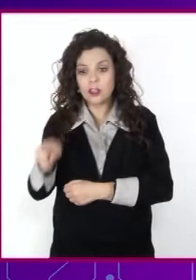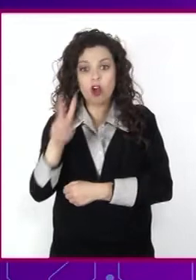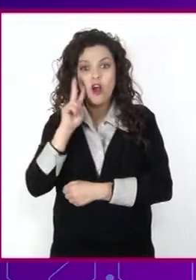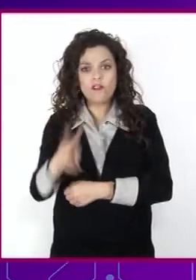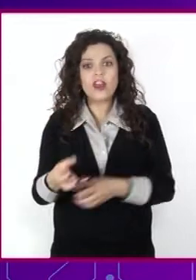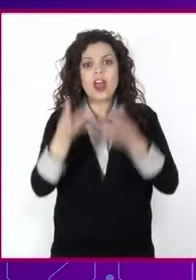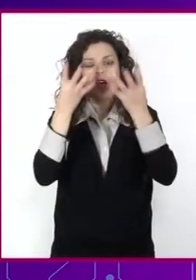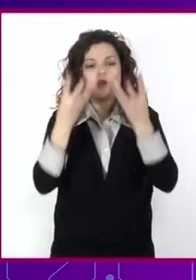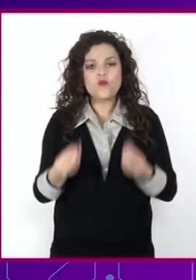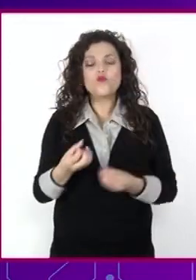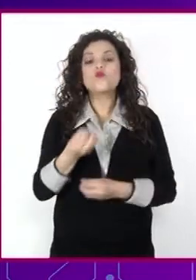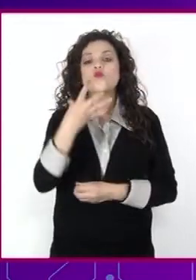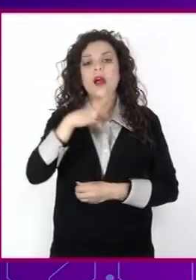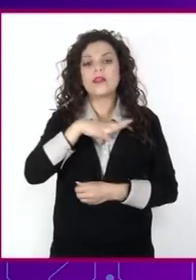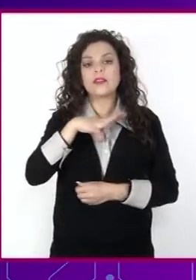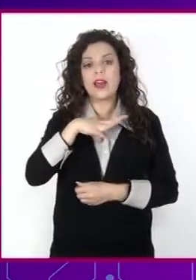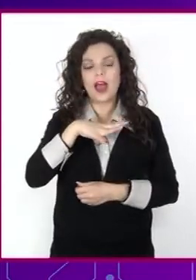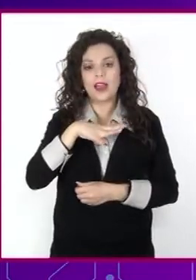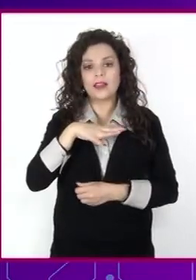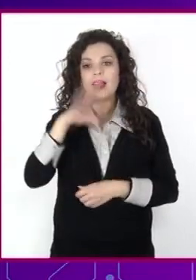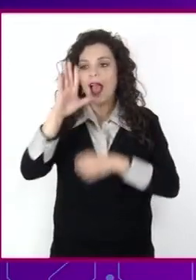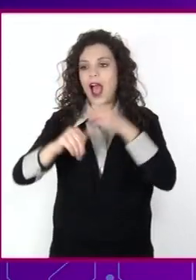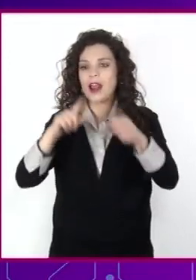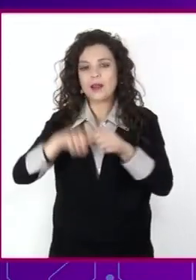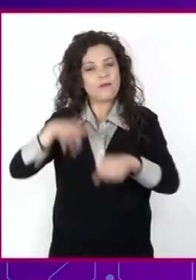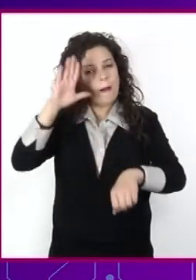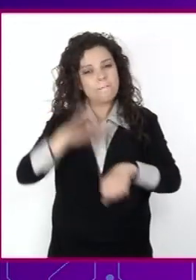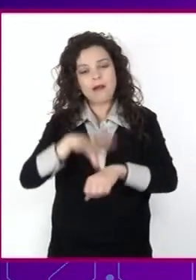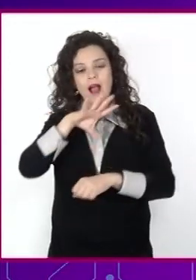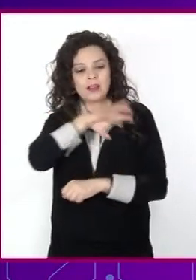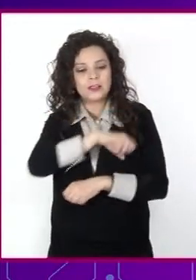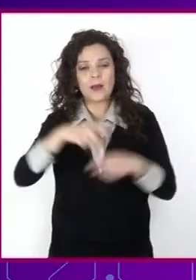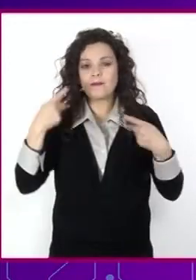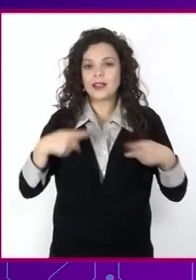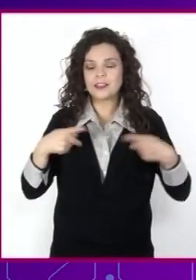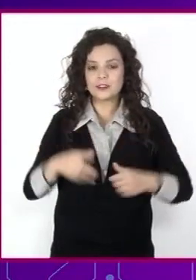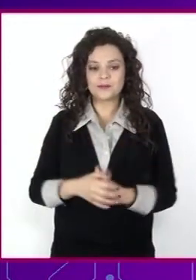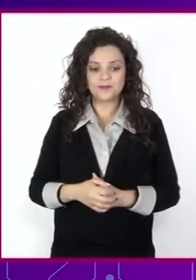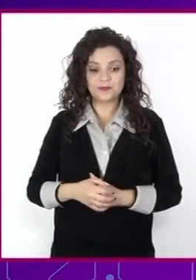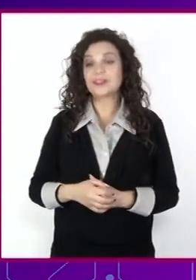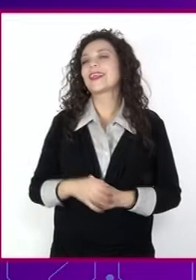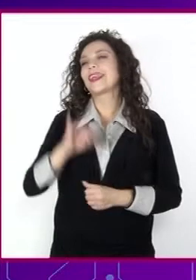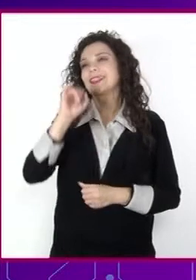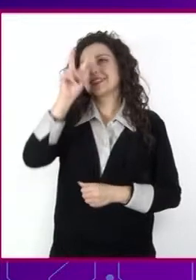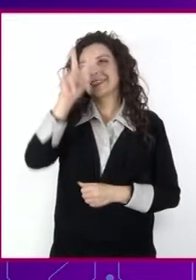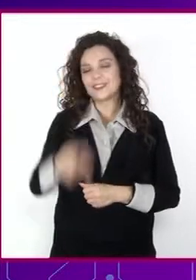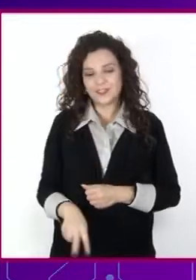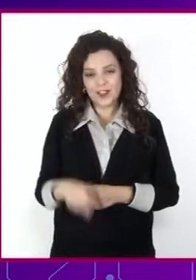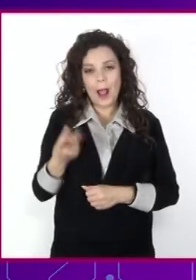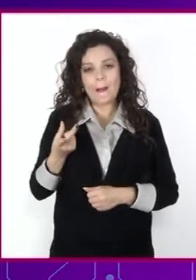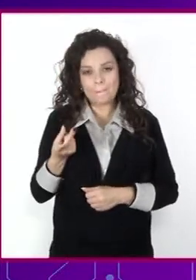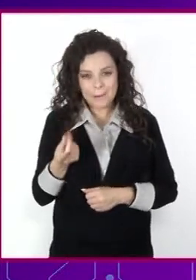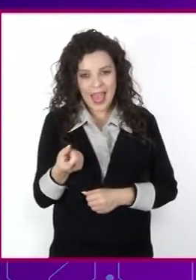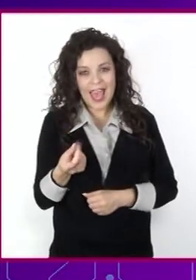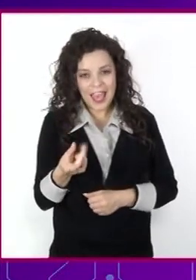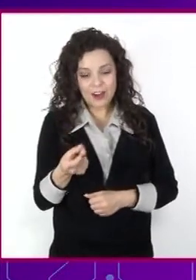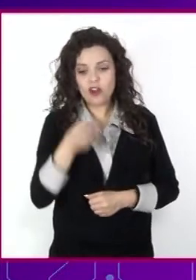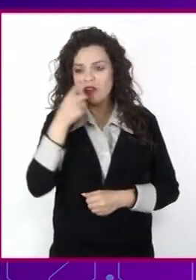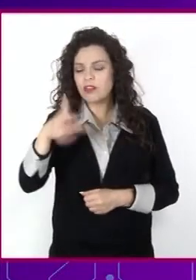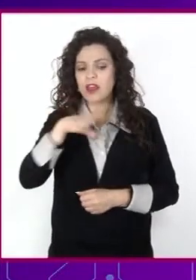nuestras mascotas preferidas. A ver, déjeme ver. Ay, claro, los perros. Dice que